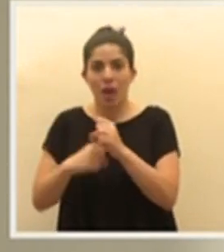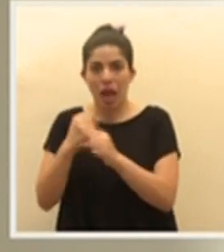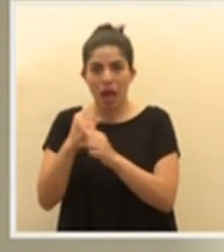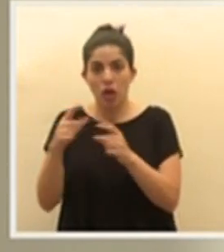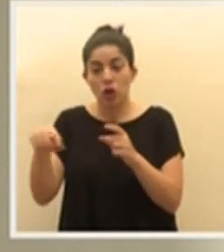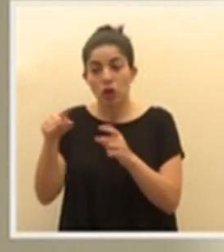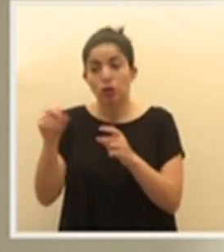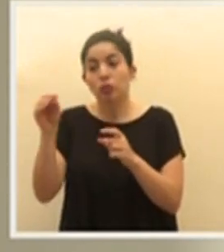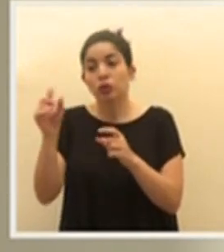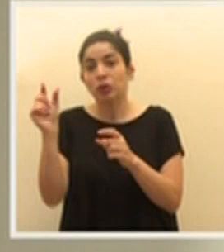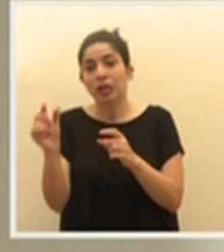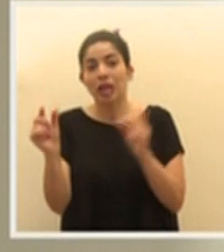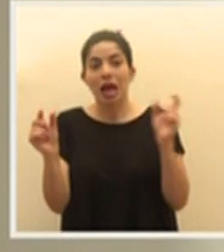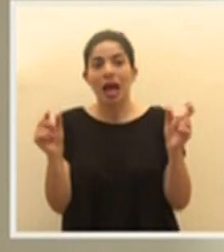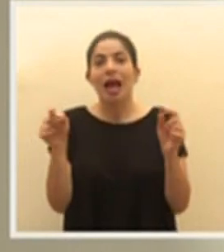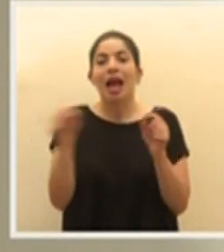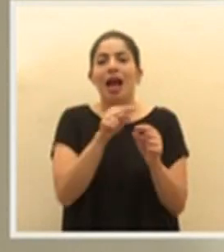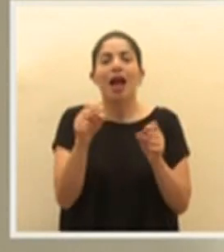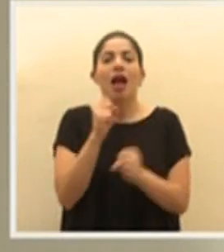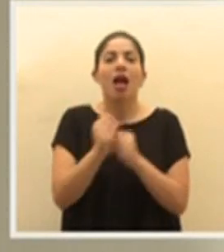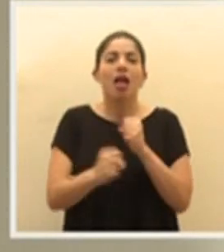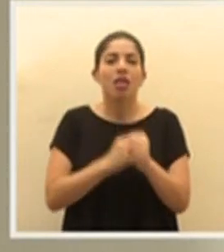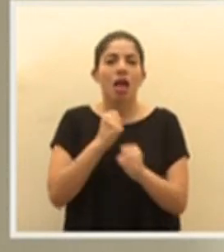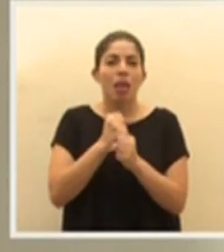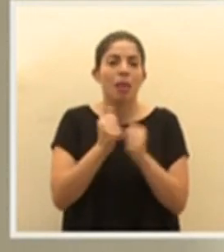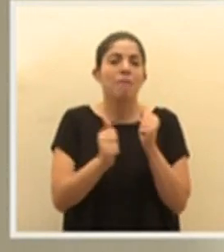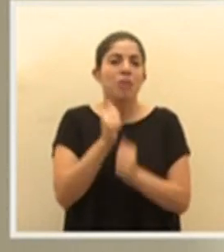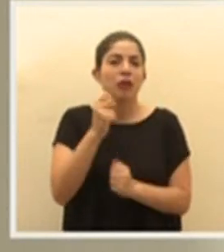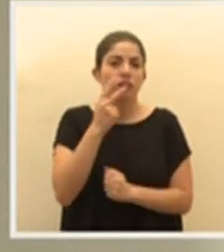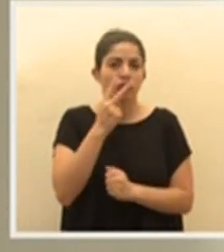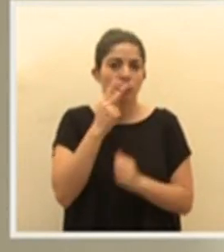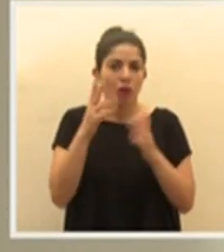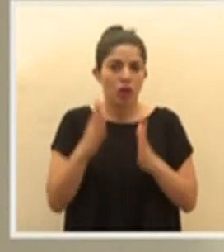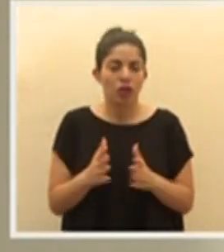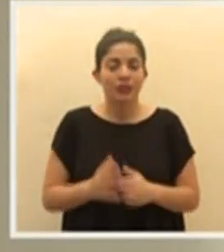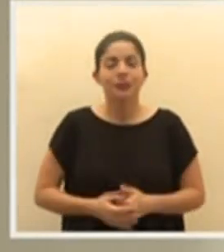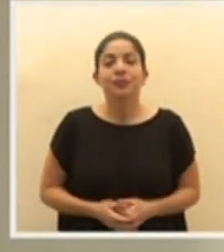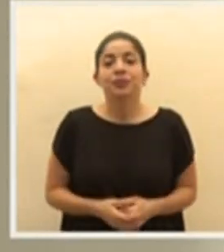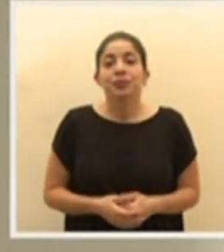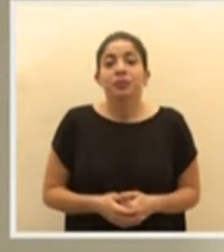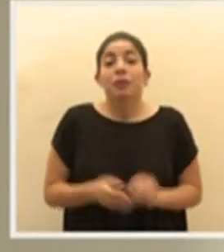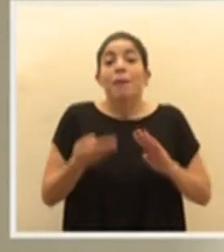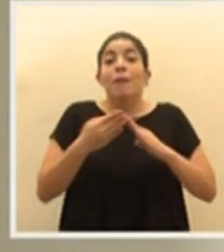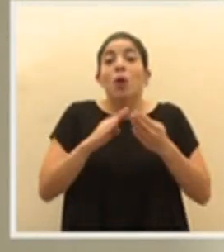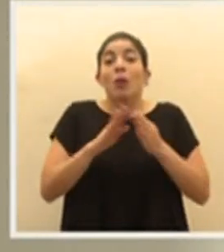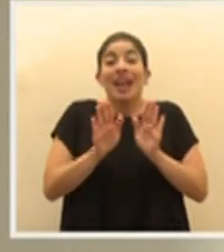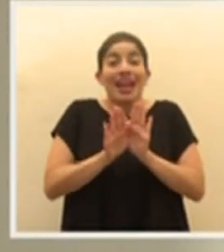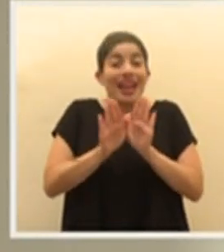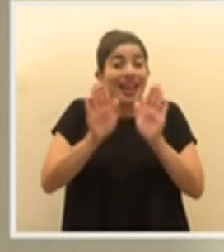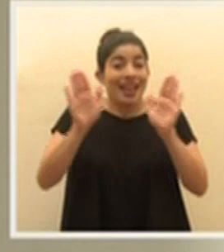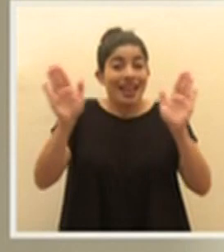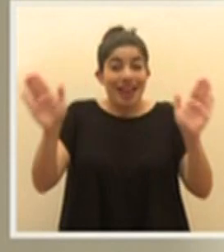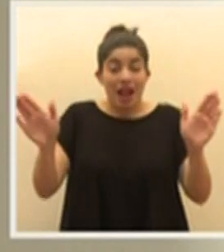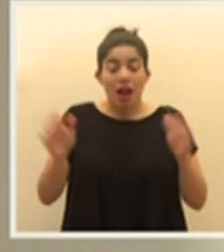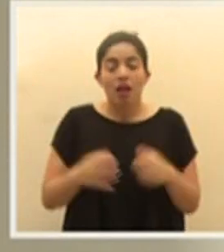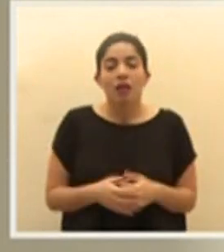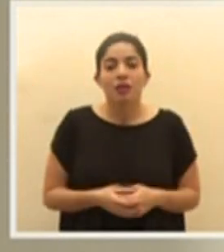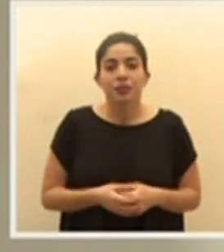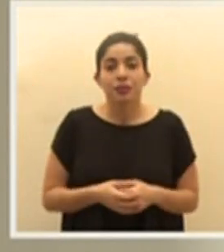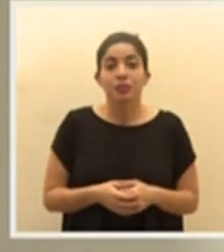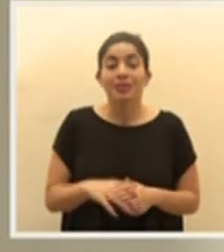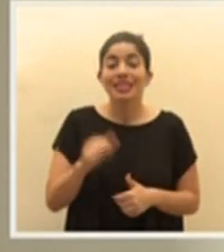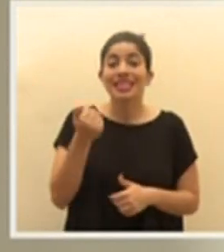ser las edades de mayor fumado. Para la población en general,